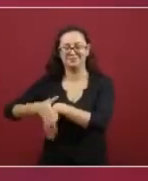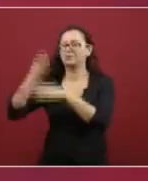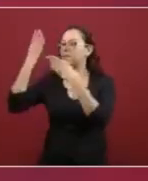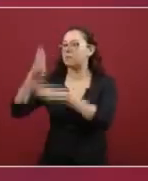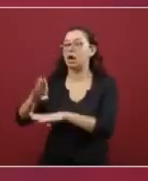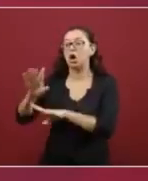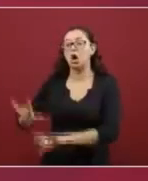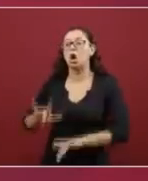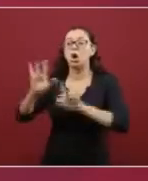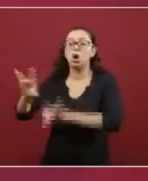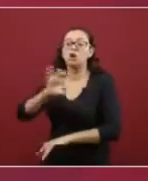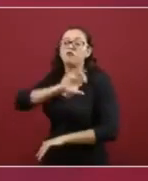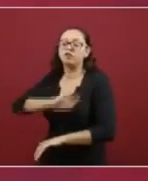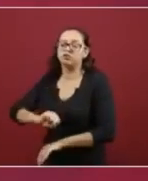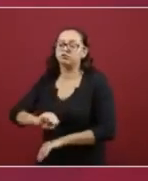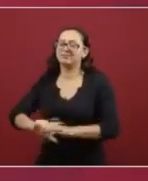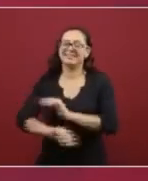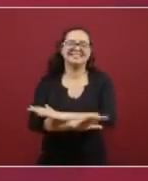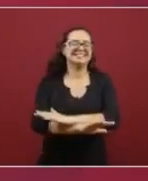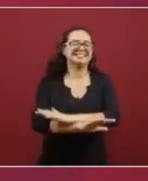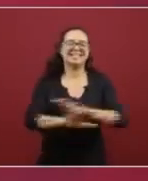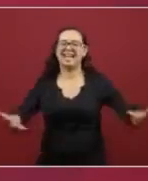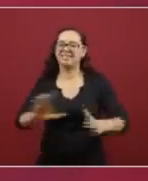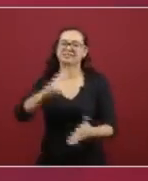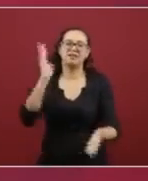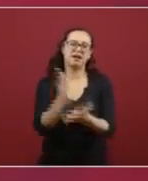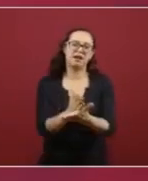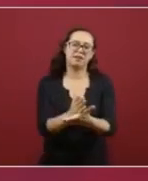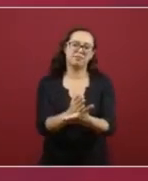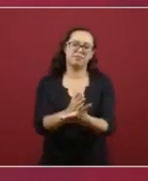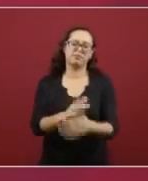favoritos del gobierno. Eso se termina.